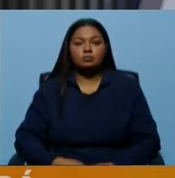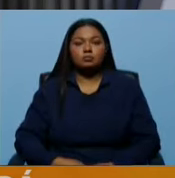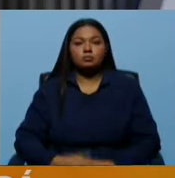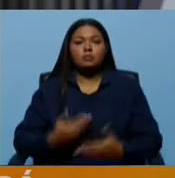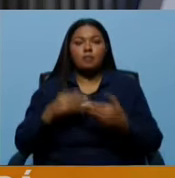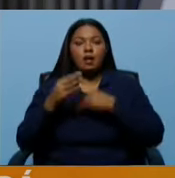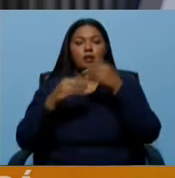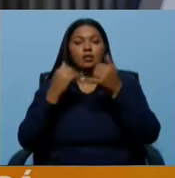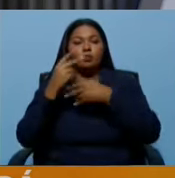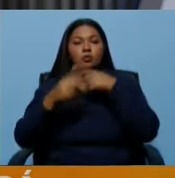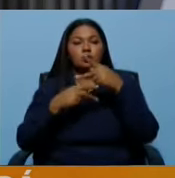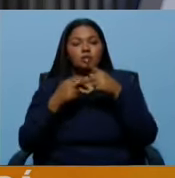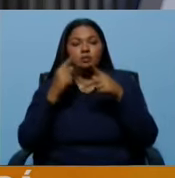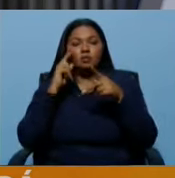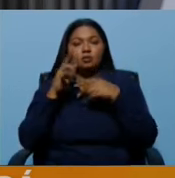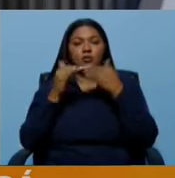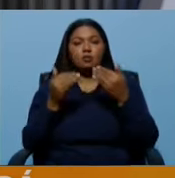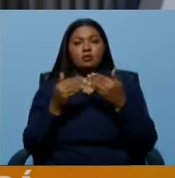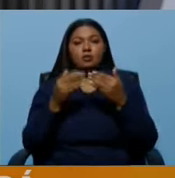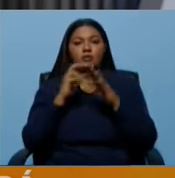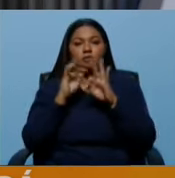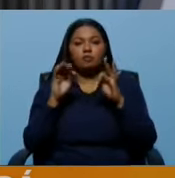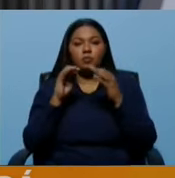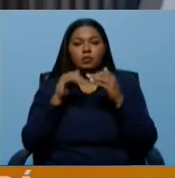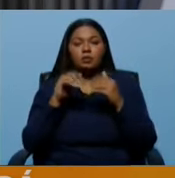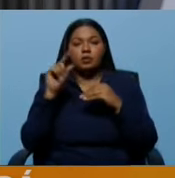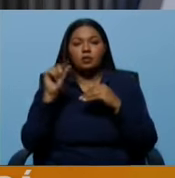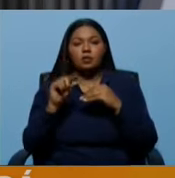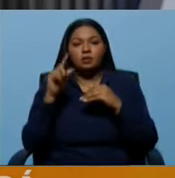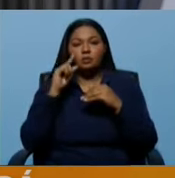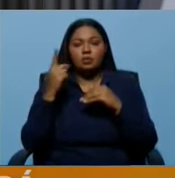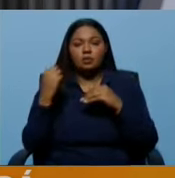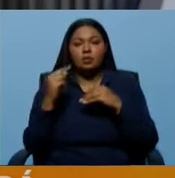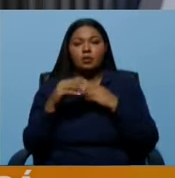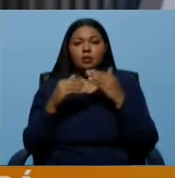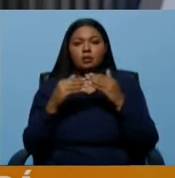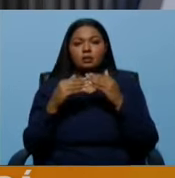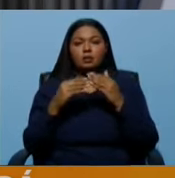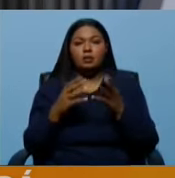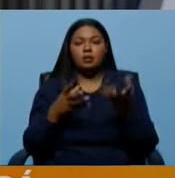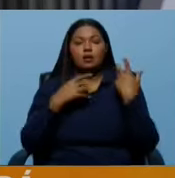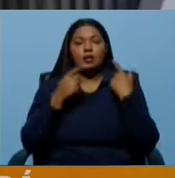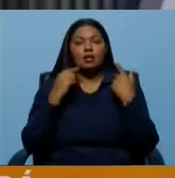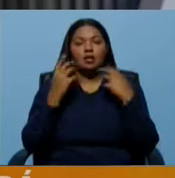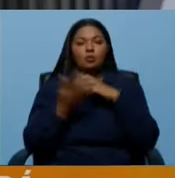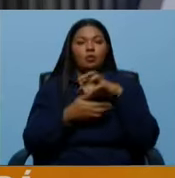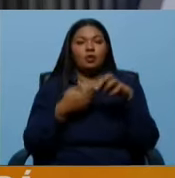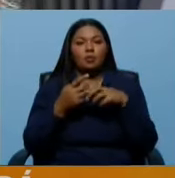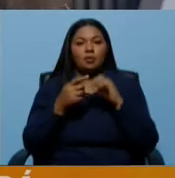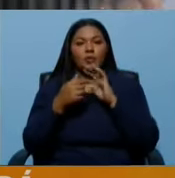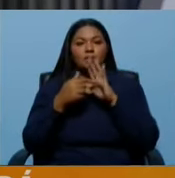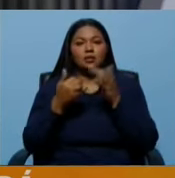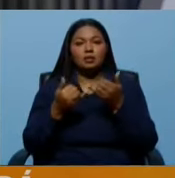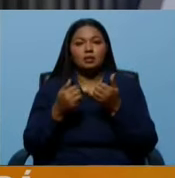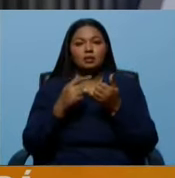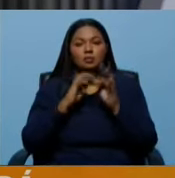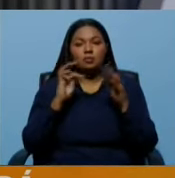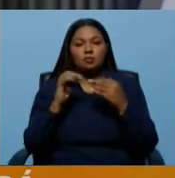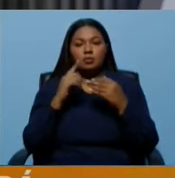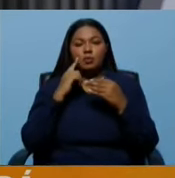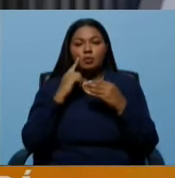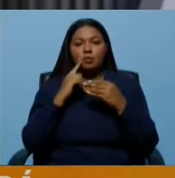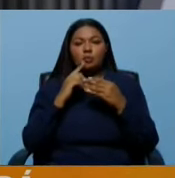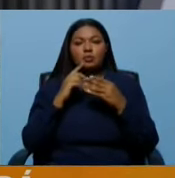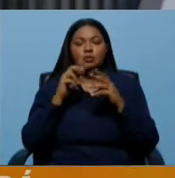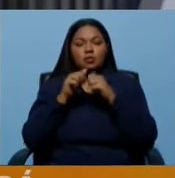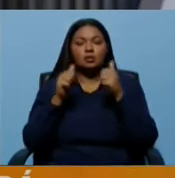tener procesamiento con Big Data, con minería de datos, para poder tener carga de qué tipo de problemas se están presentando y al mismo tiempo un sistema de encuestas